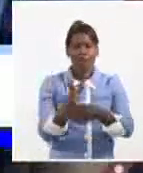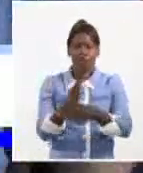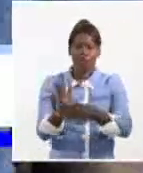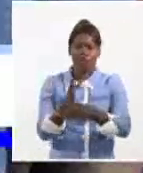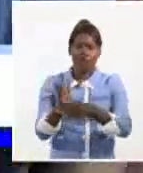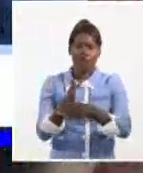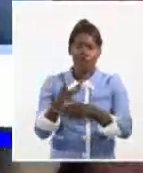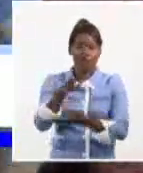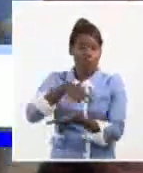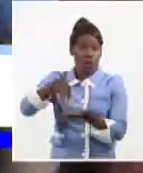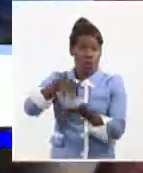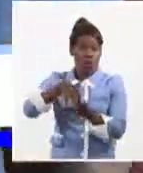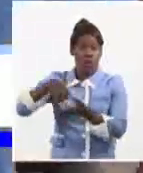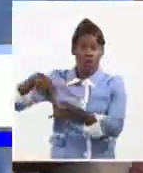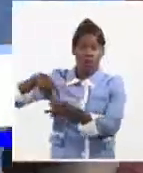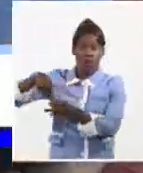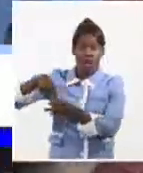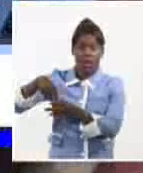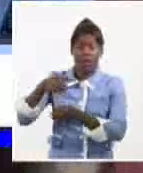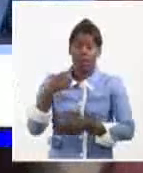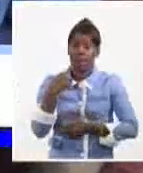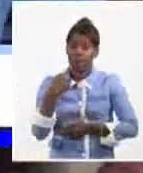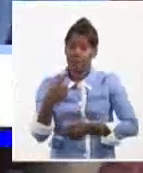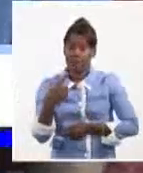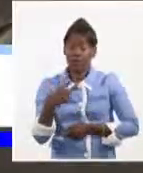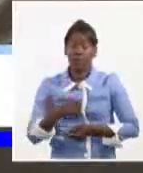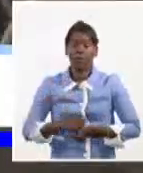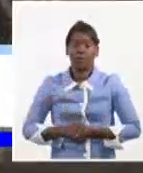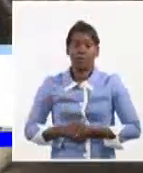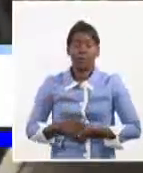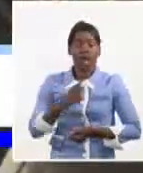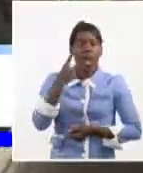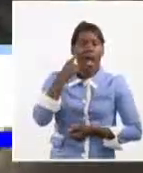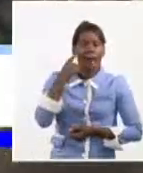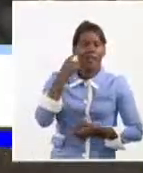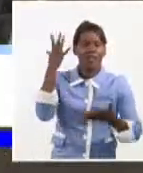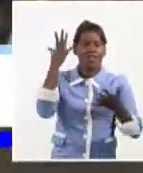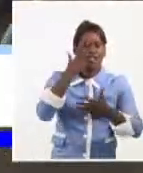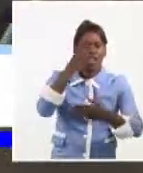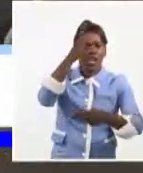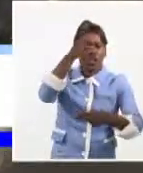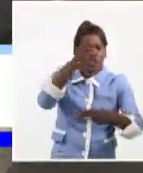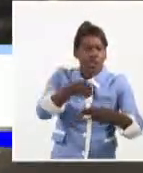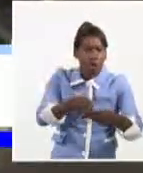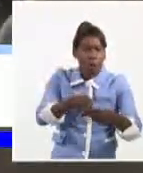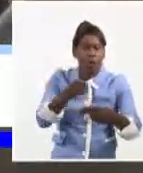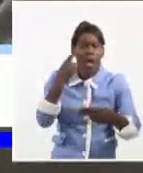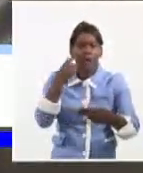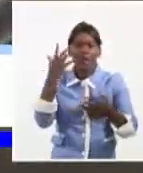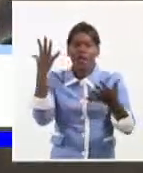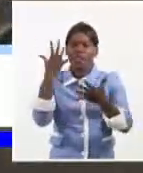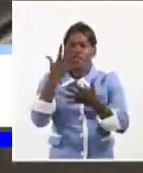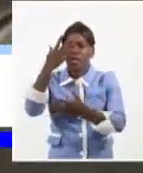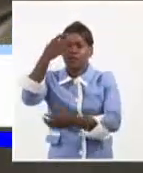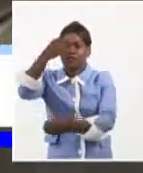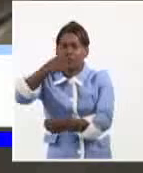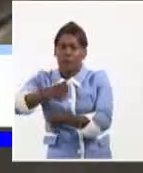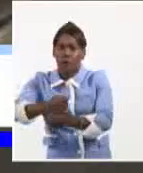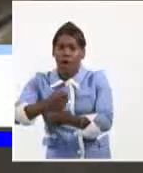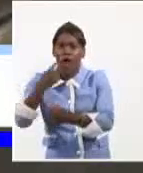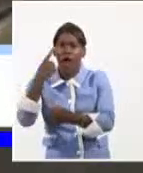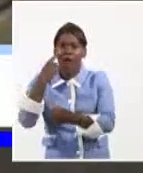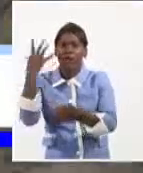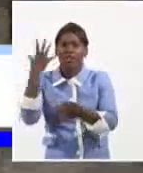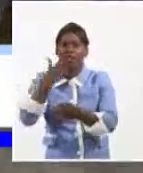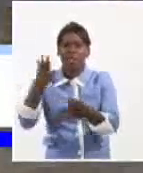el dirigente, es de ver en la concreta, con nombre y apellido, los cultivos comprometidos, porque esos son los que van a la mesa de la